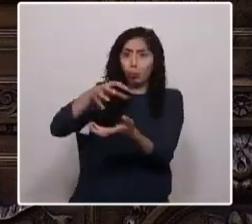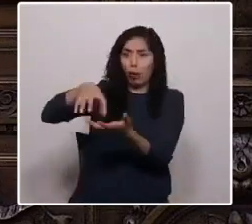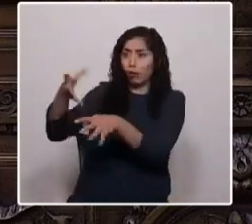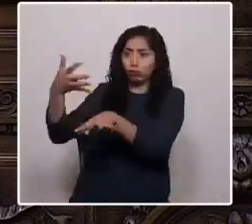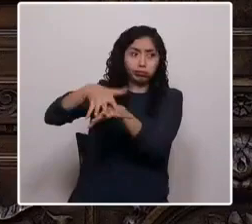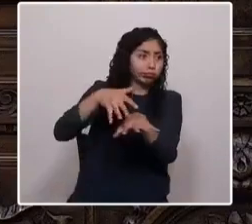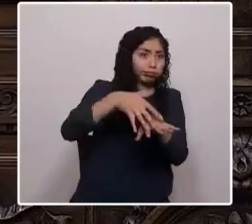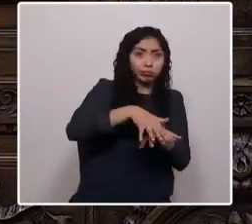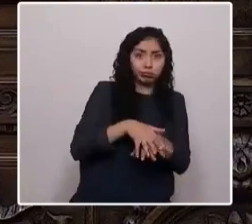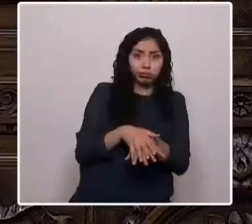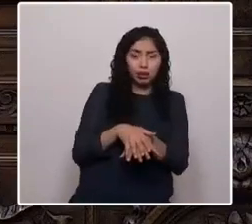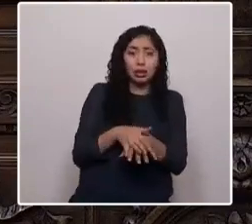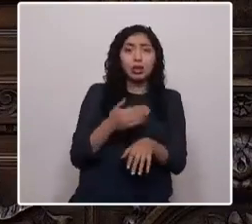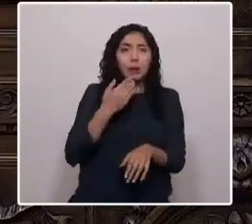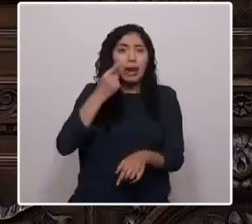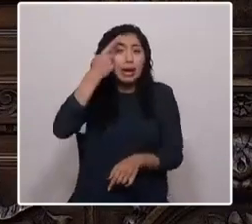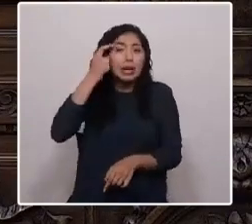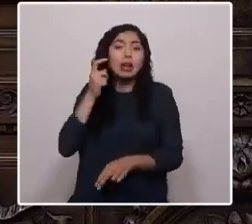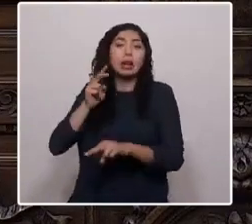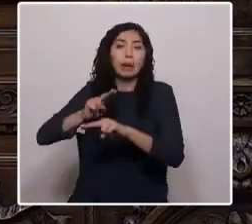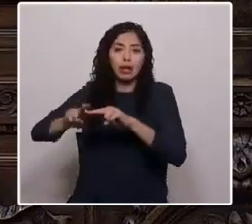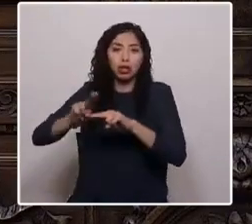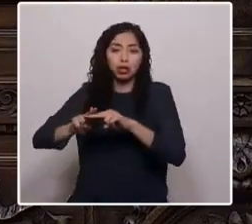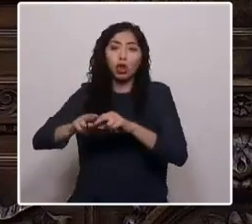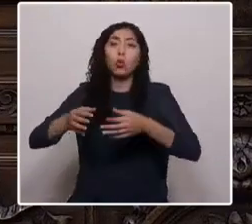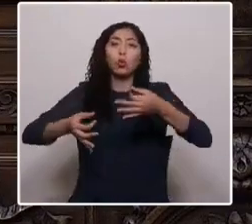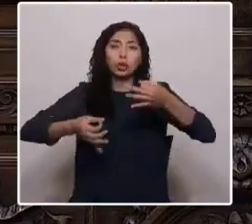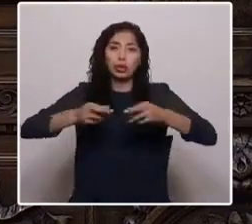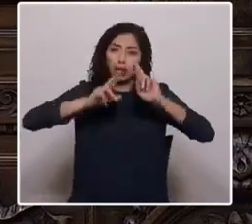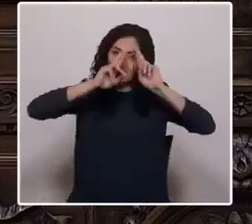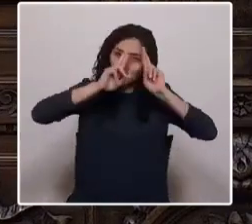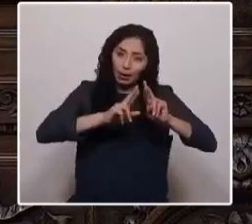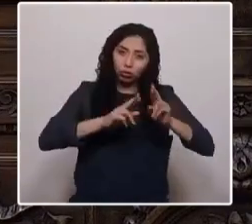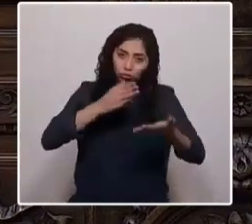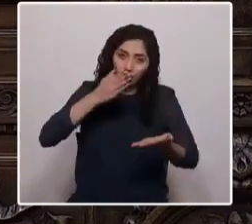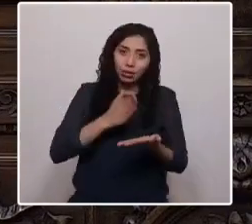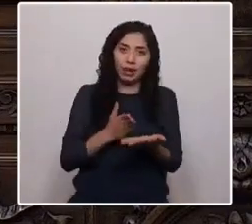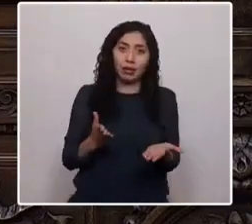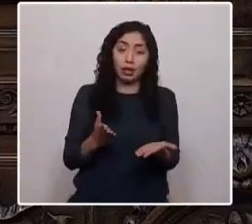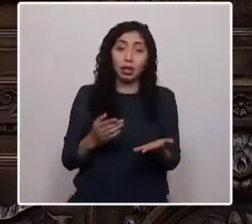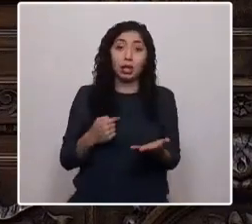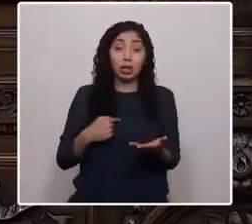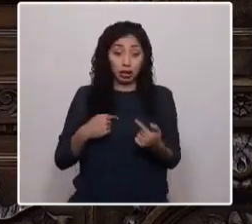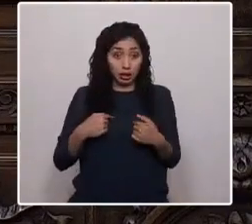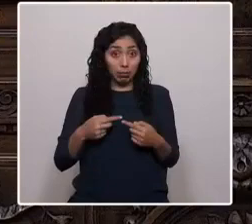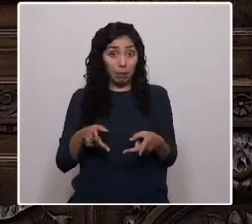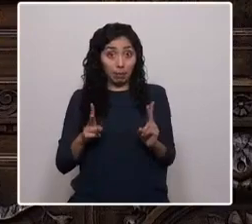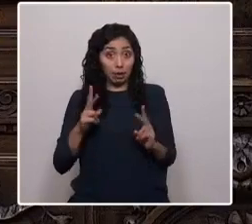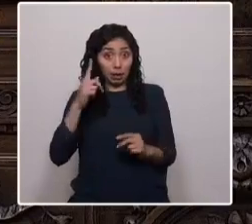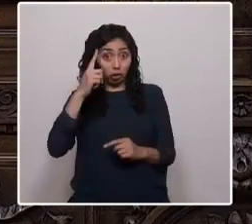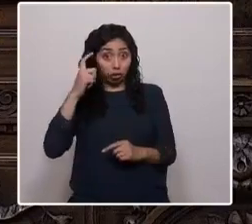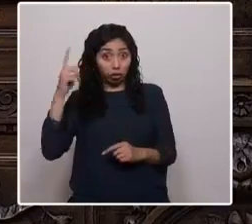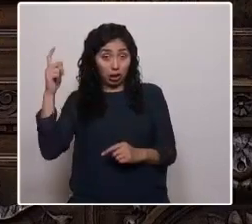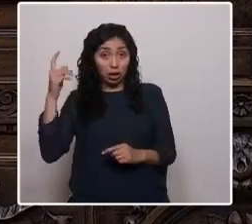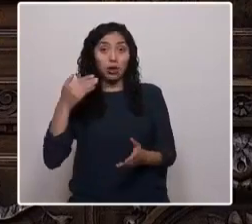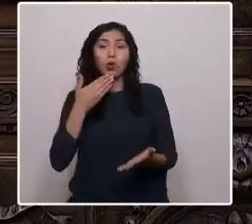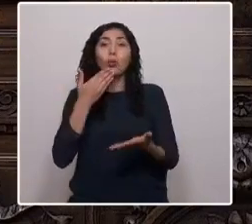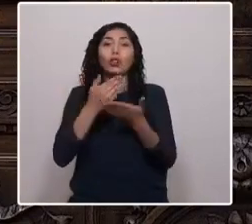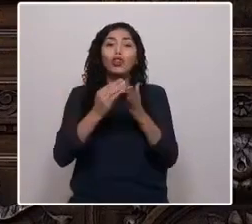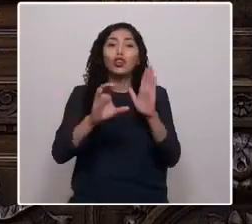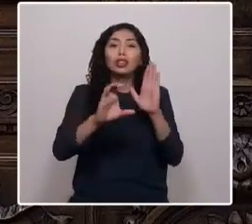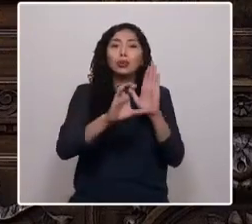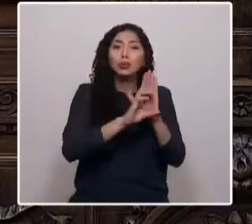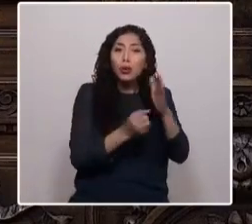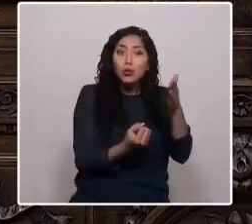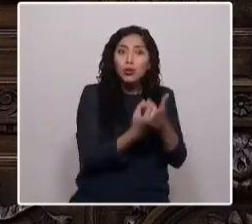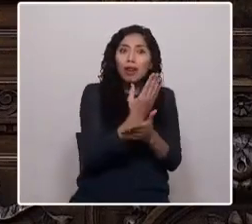reparación justicia y respeto si se me permite soñar después de aprobar una nueva constitución plurinacional